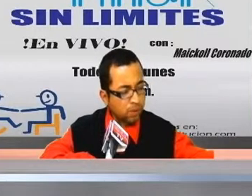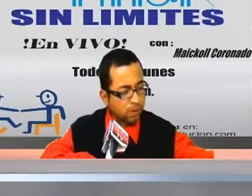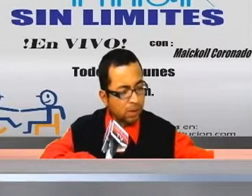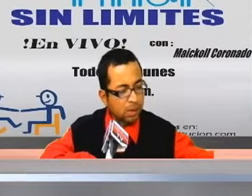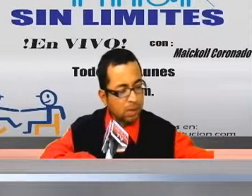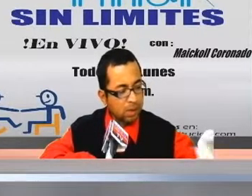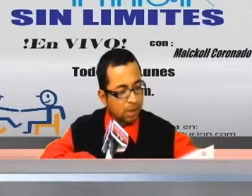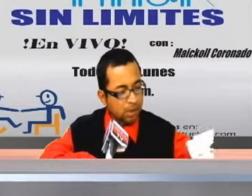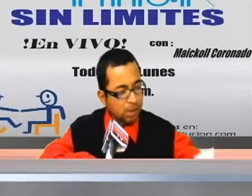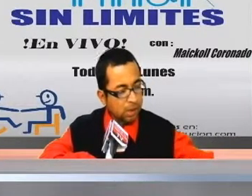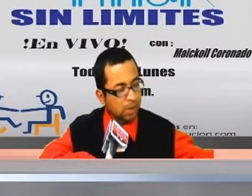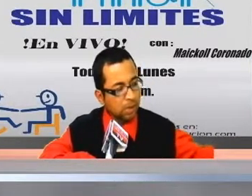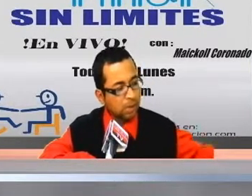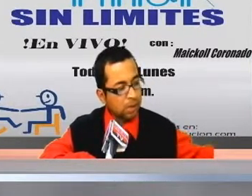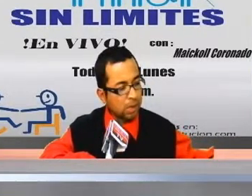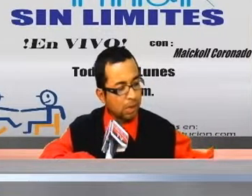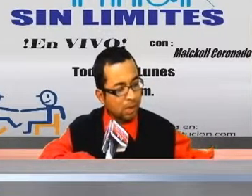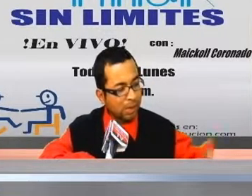no se olviden que